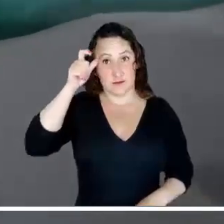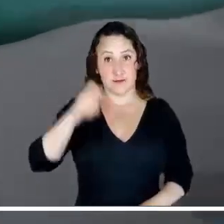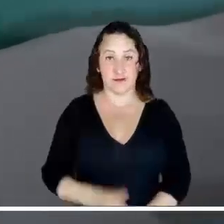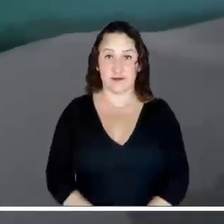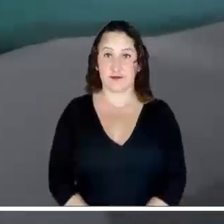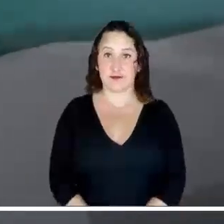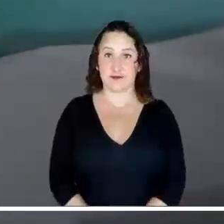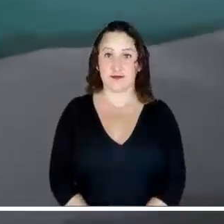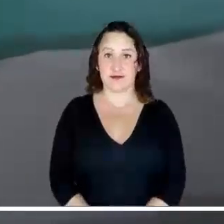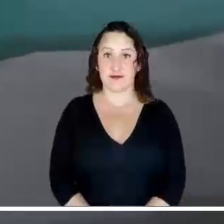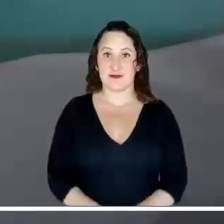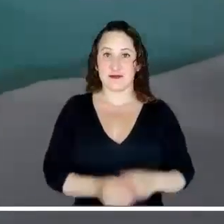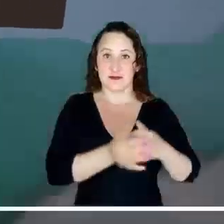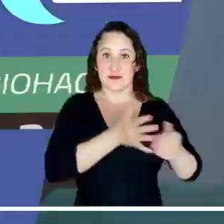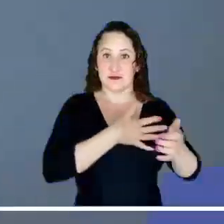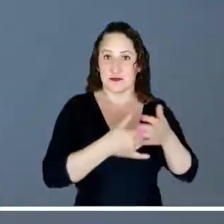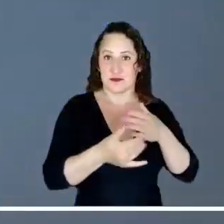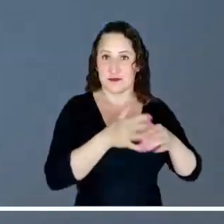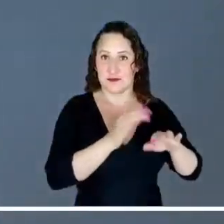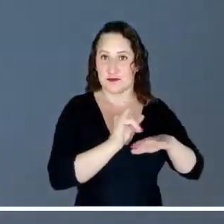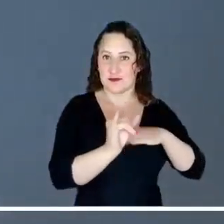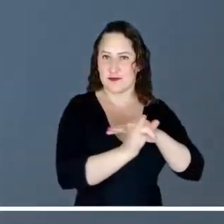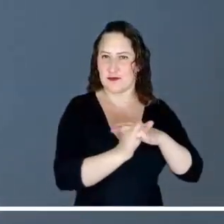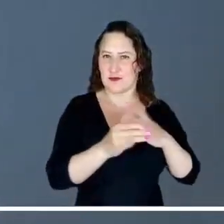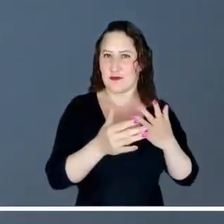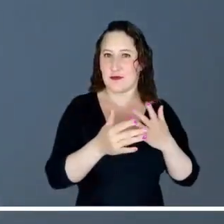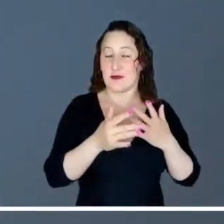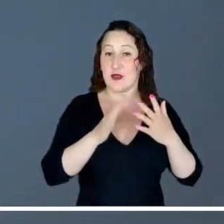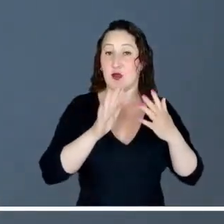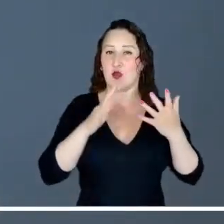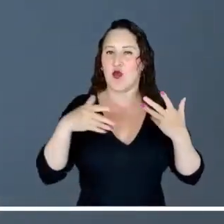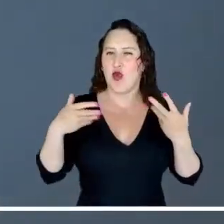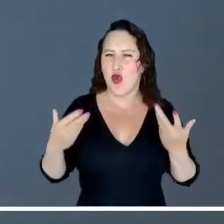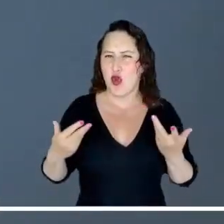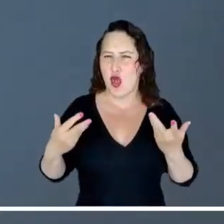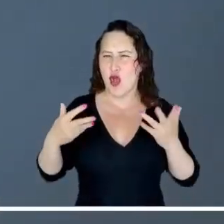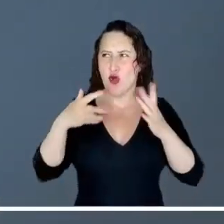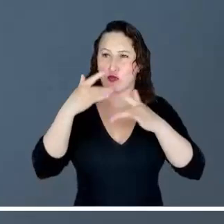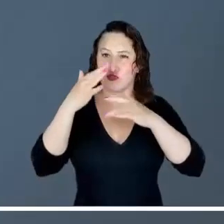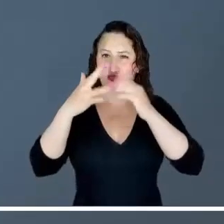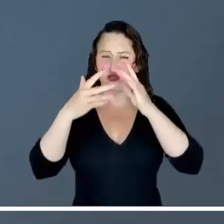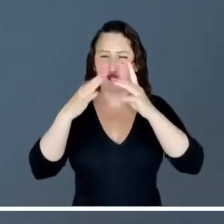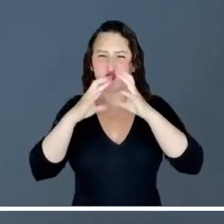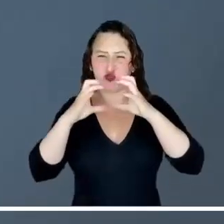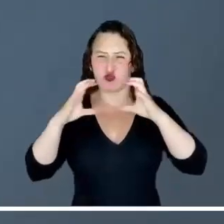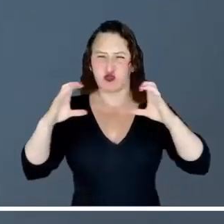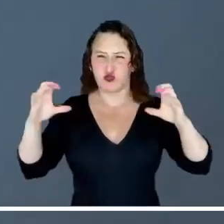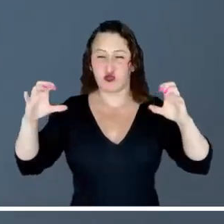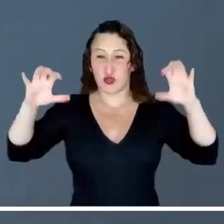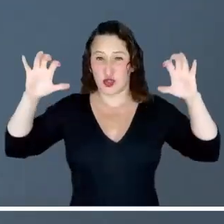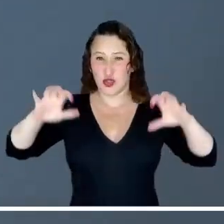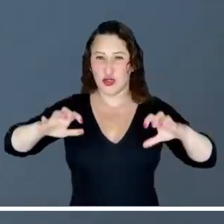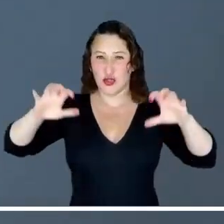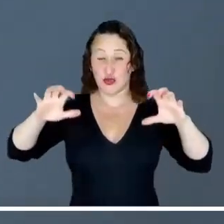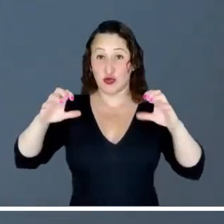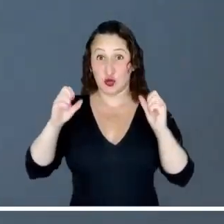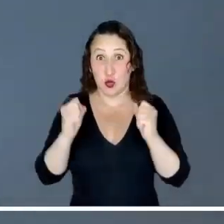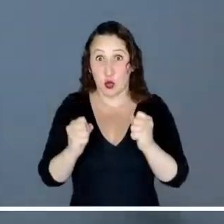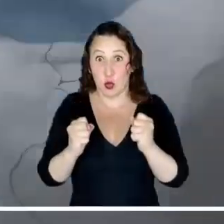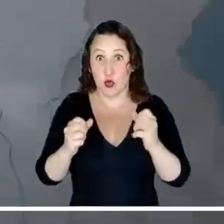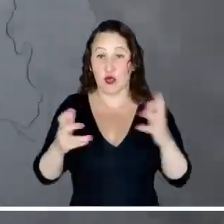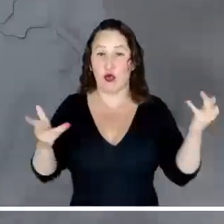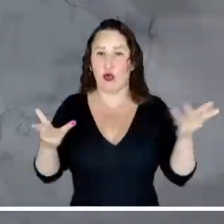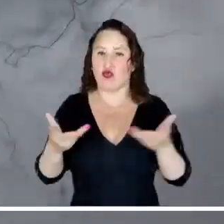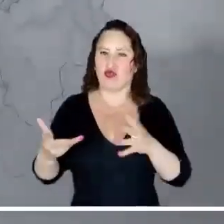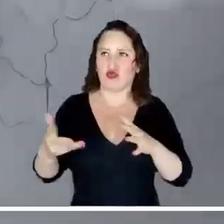En el archipiélago de San Andrés, Providencia y Santa Catalina, se pronostica cielo mayormente nublado, con precipitaciones fuertes y moderadas